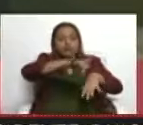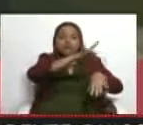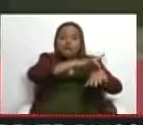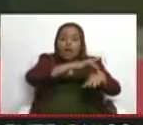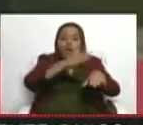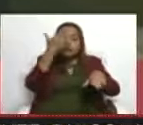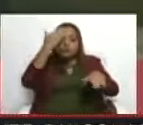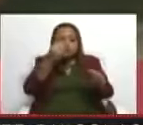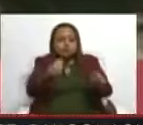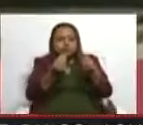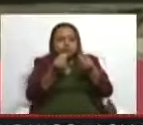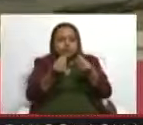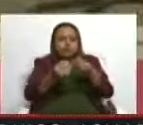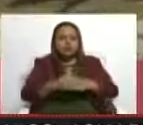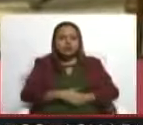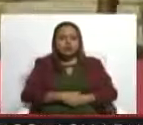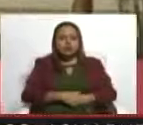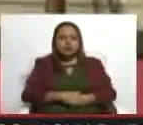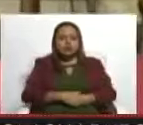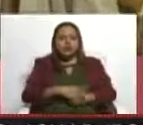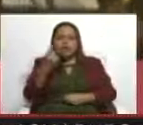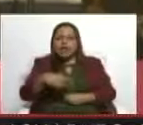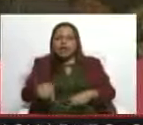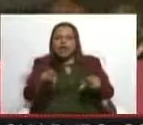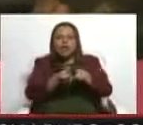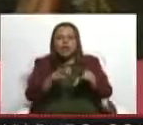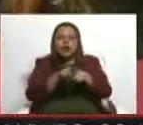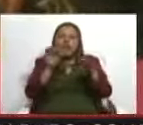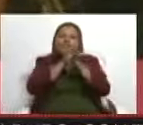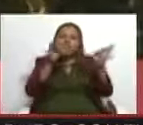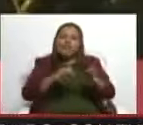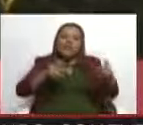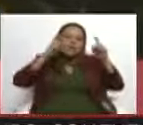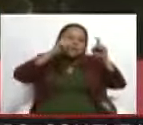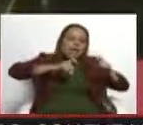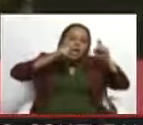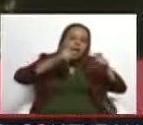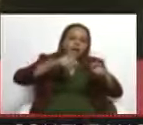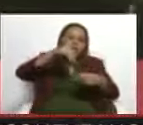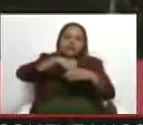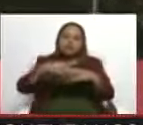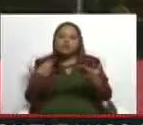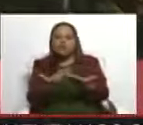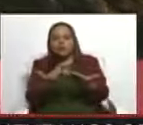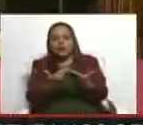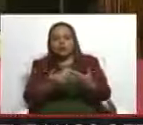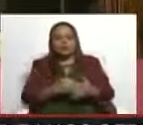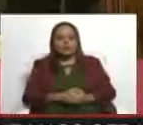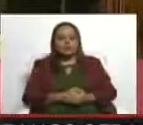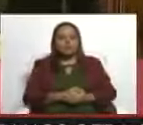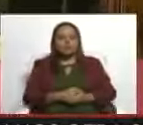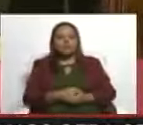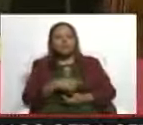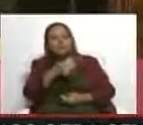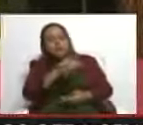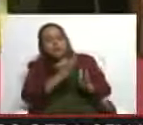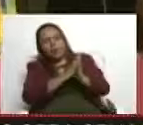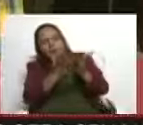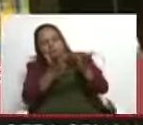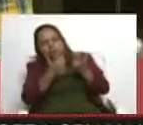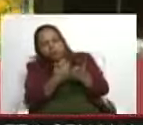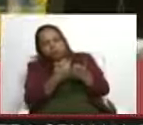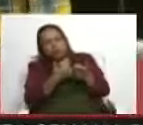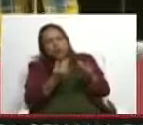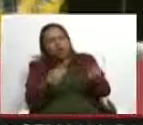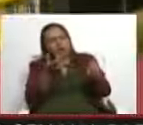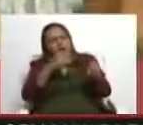mí debiera ser como materia obligatoria en la primaria. Mira, cuénteme algo, ¿cómo está el